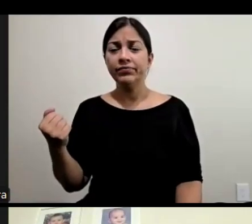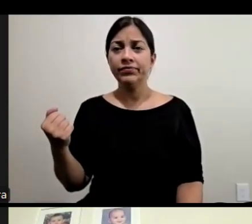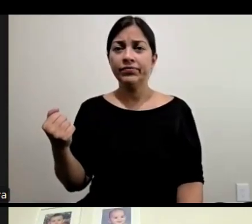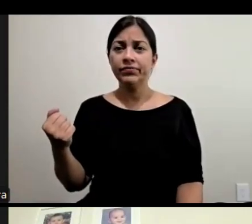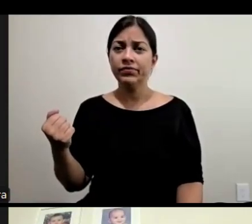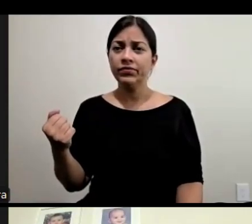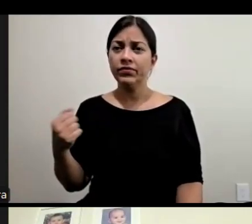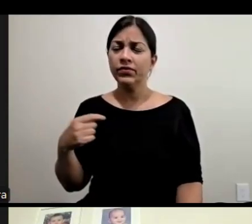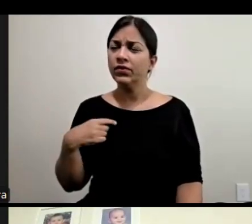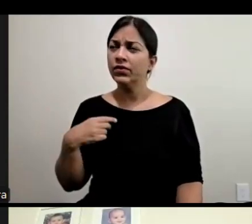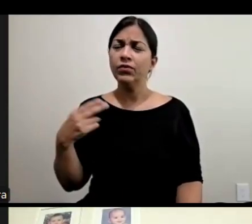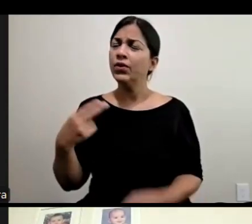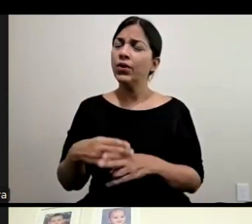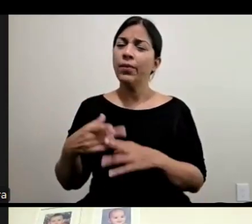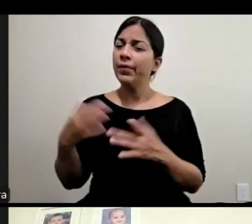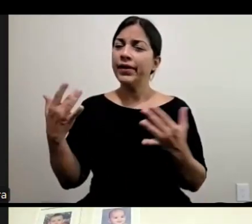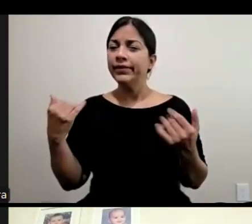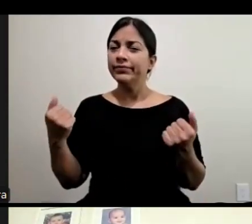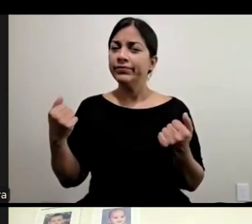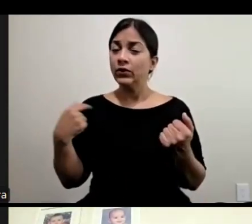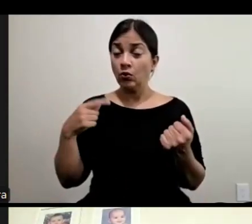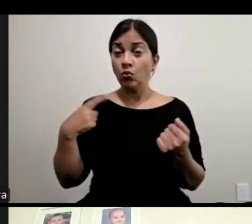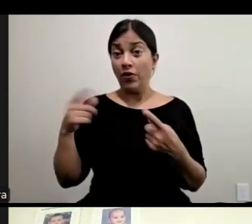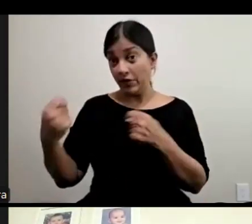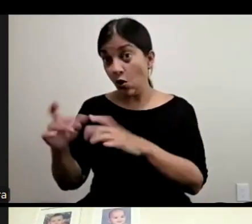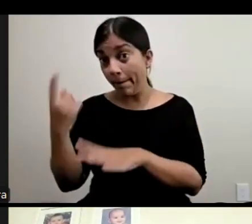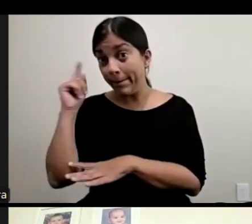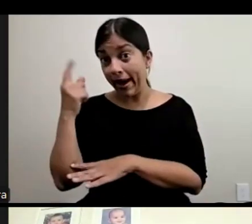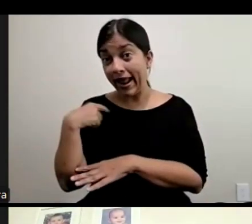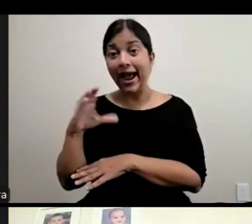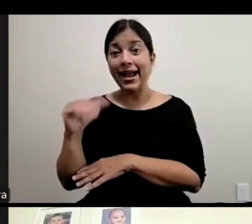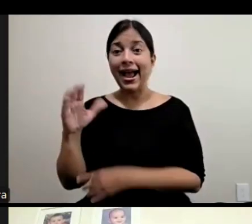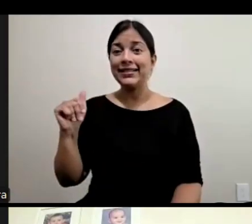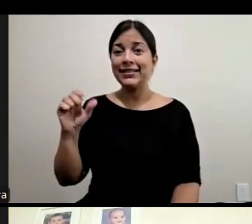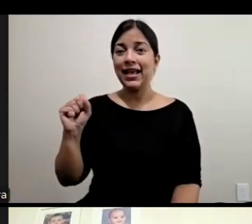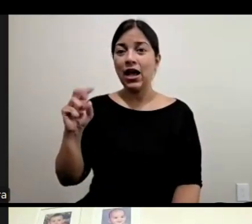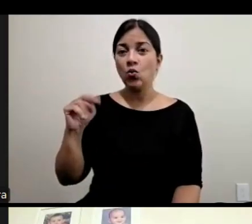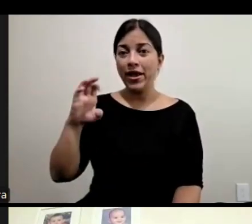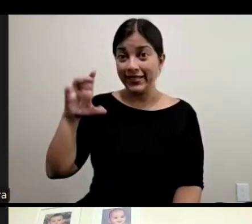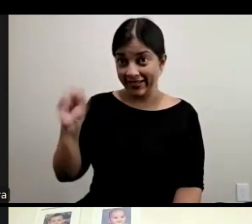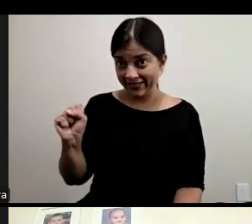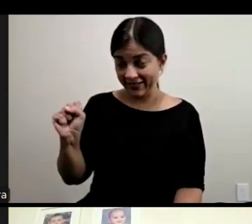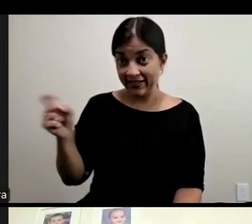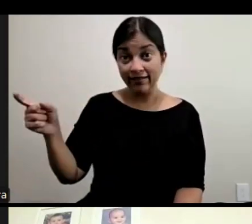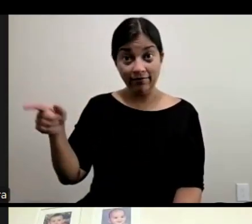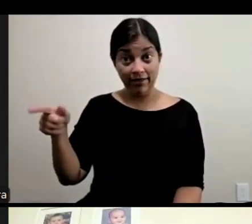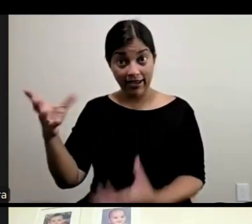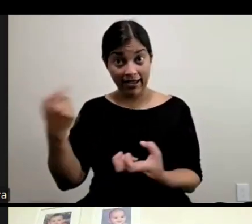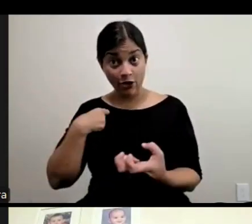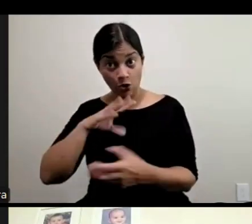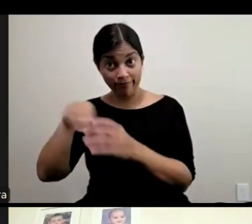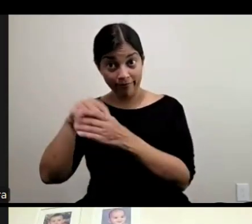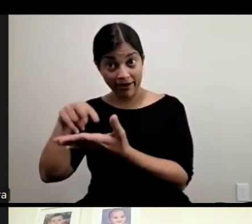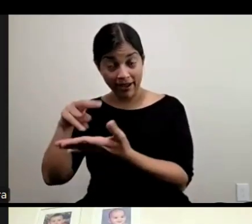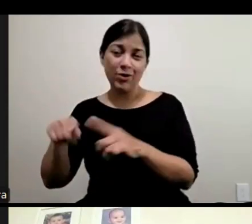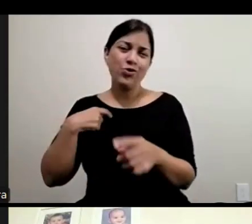¿cómo se llama? Una audición para el Cascanueces y Lolita quería que yo bailara, pero yo como ya era